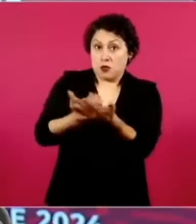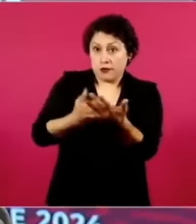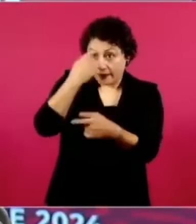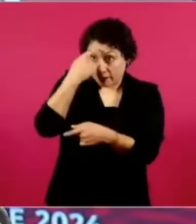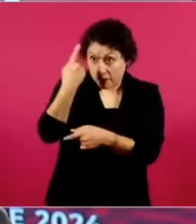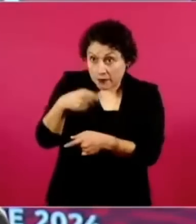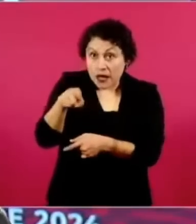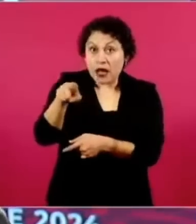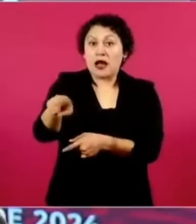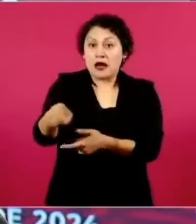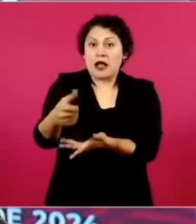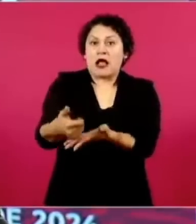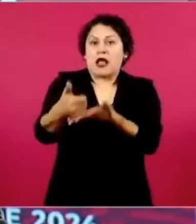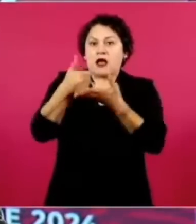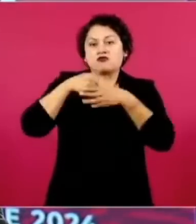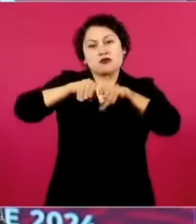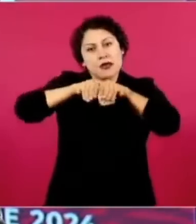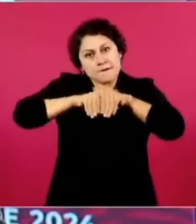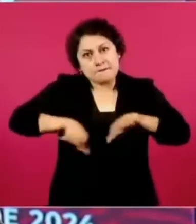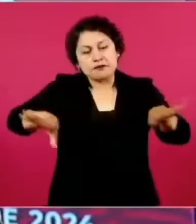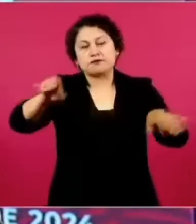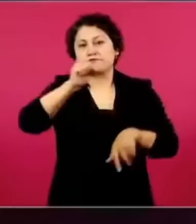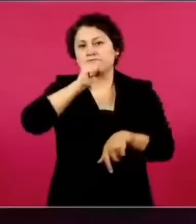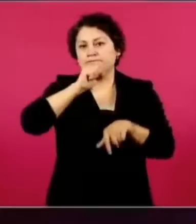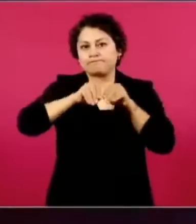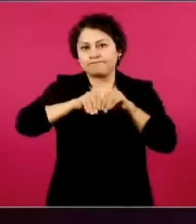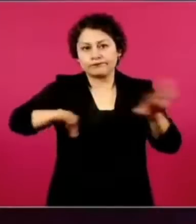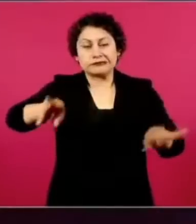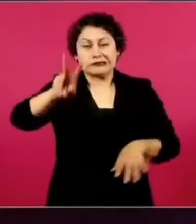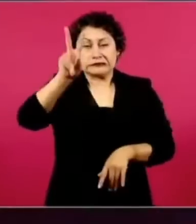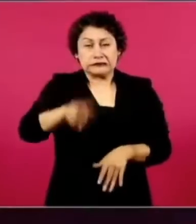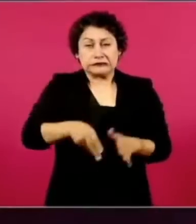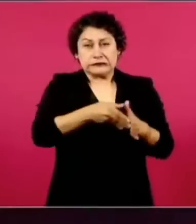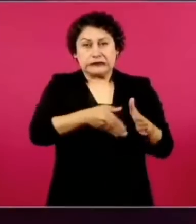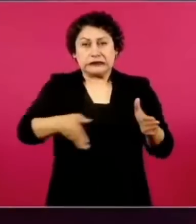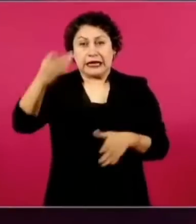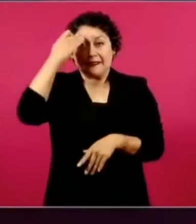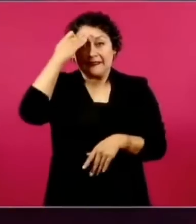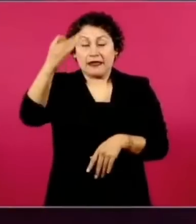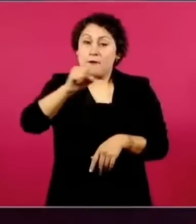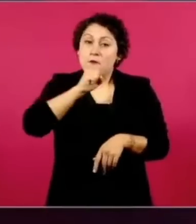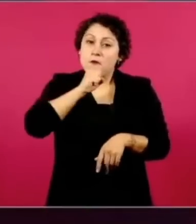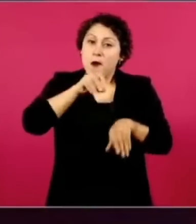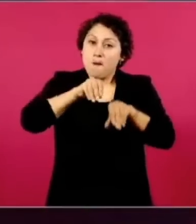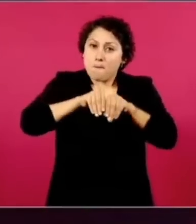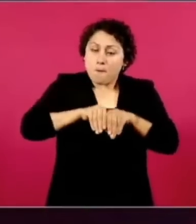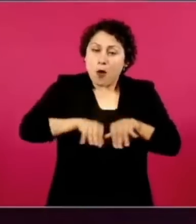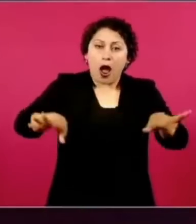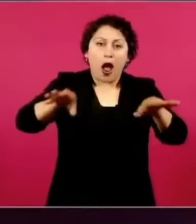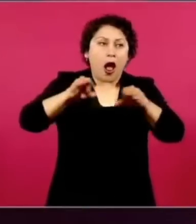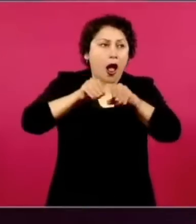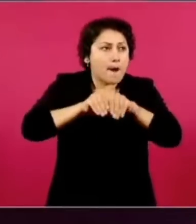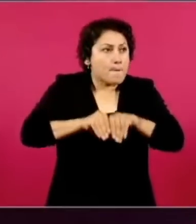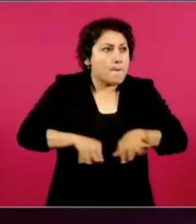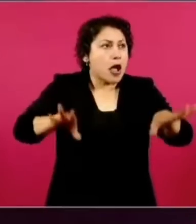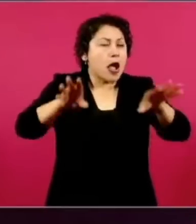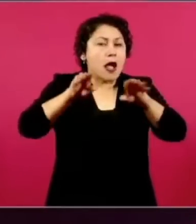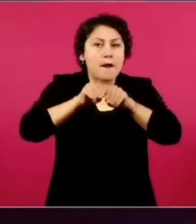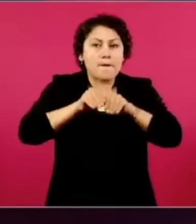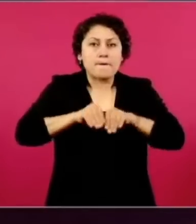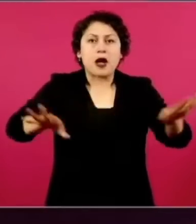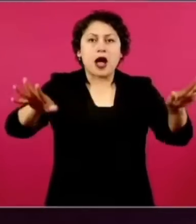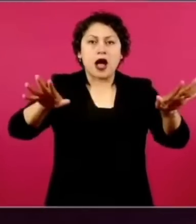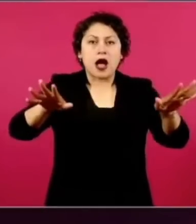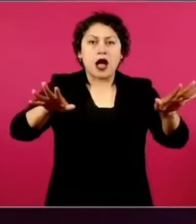Y cuando estaba más fuerte la campaña, la guerra sucia, nos cancelaron nuestro